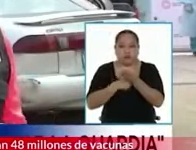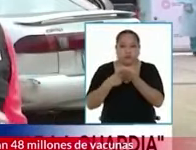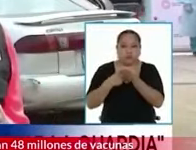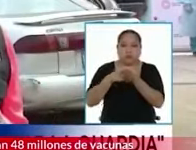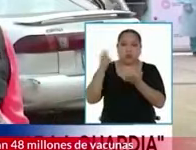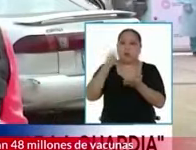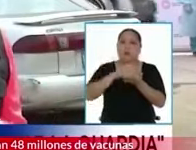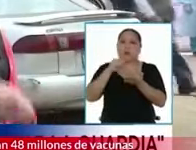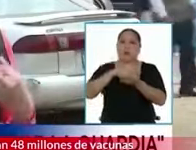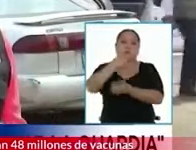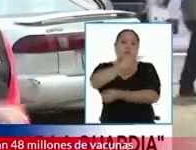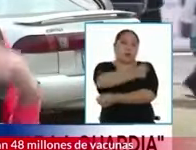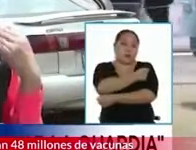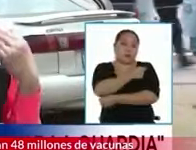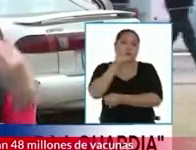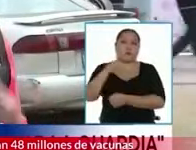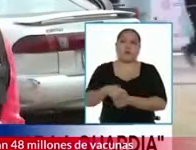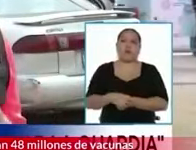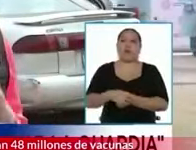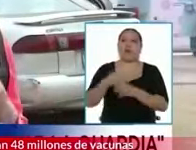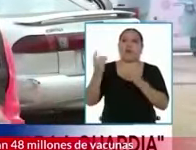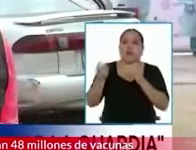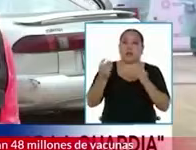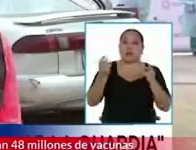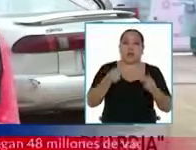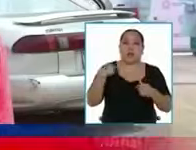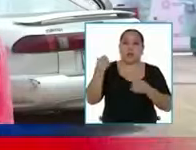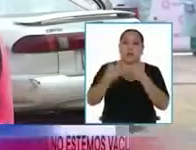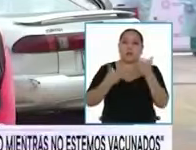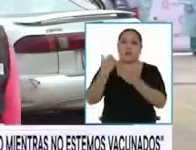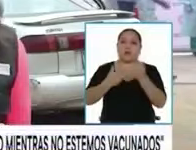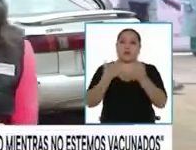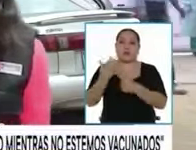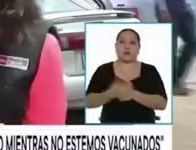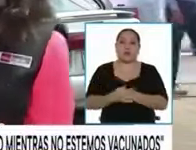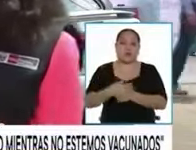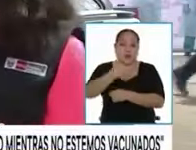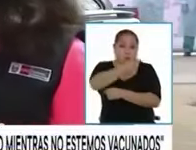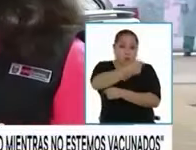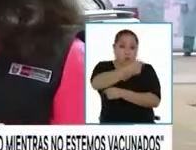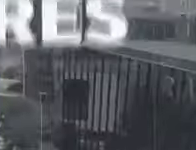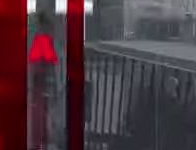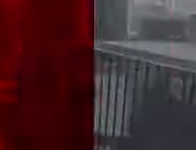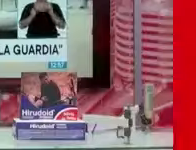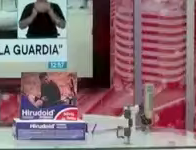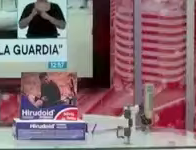negociando más vacunas para acelerar el proceso de vacunación.